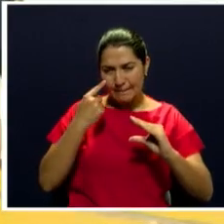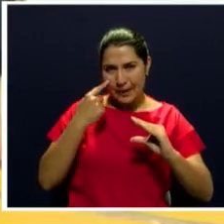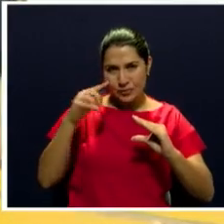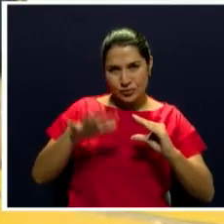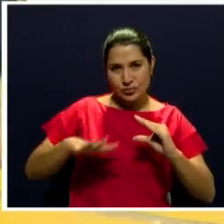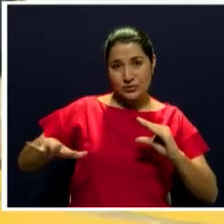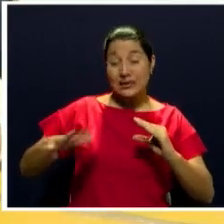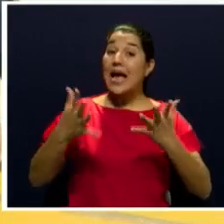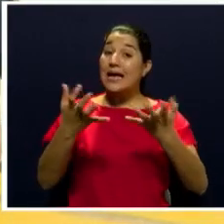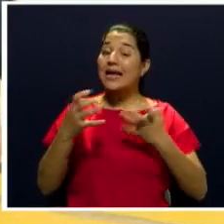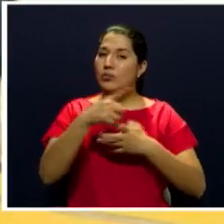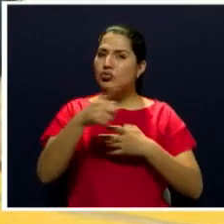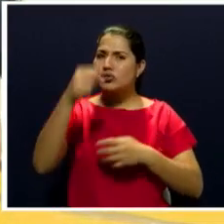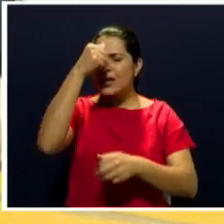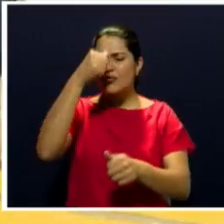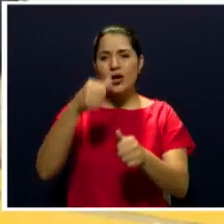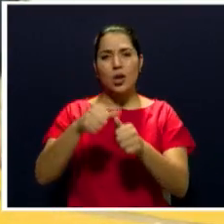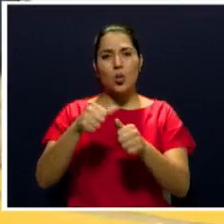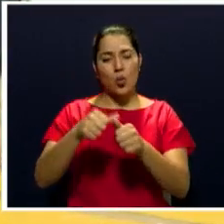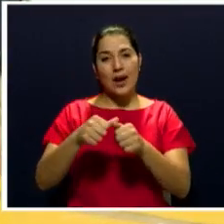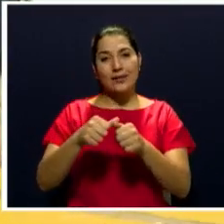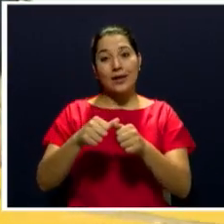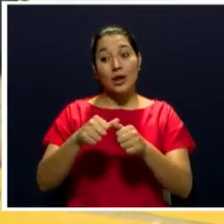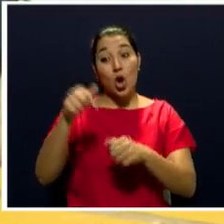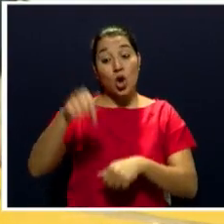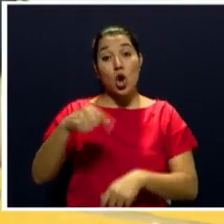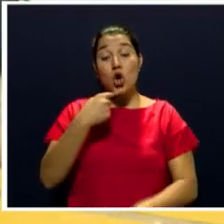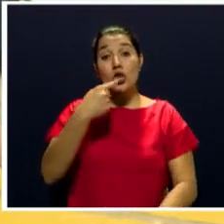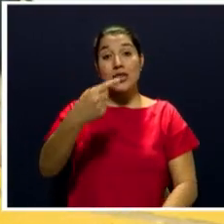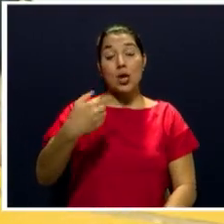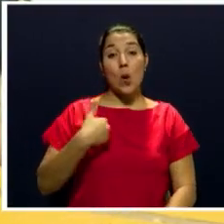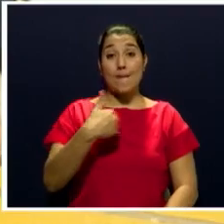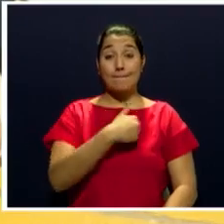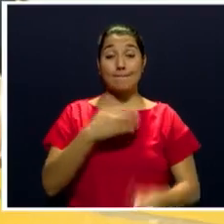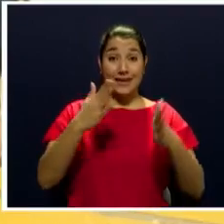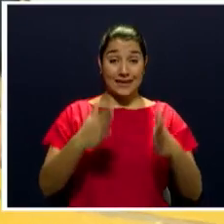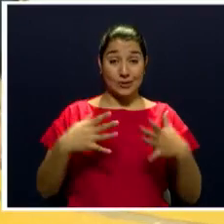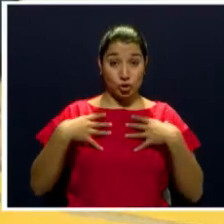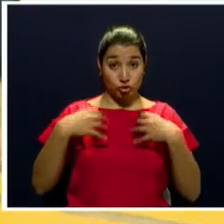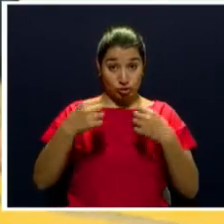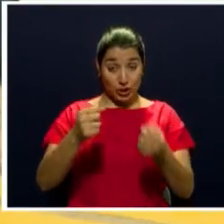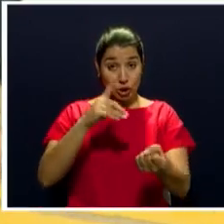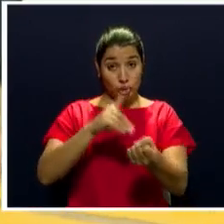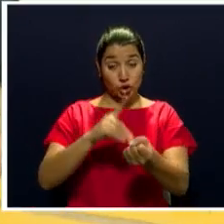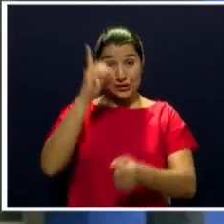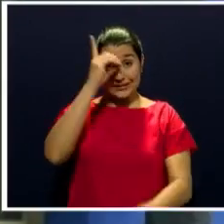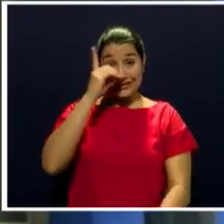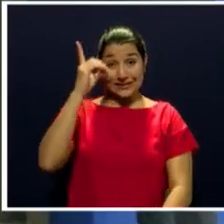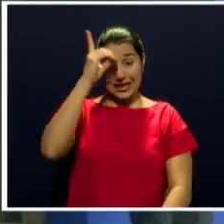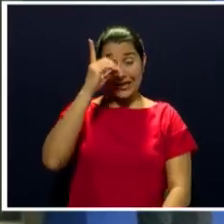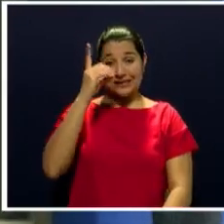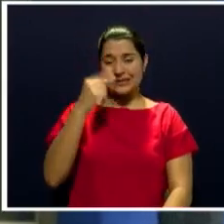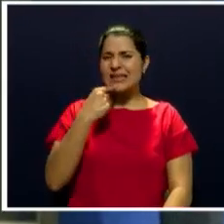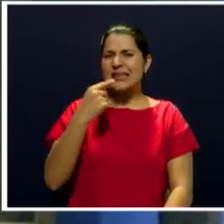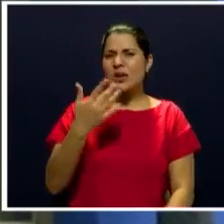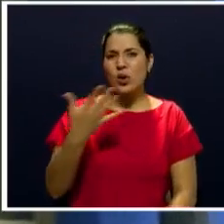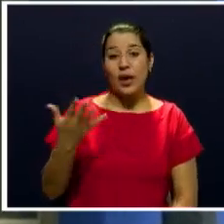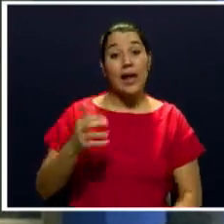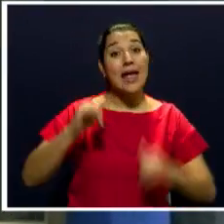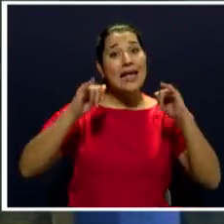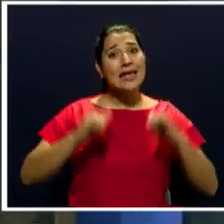queremos recordar el llamado que hizo el ministro de Salud, Daniel Salas, asegurando que el quédate